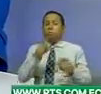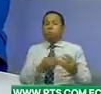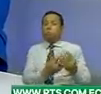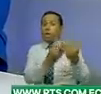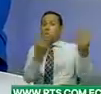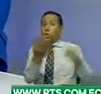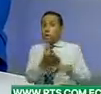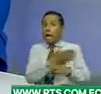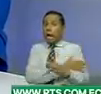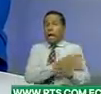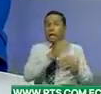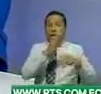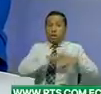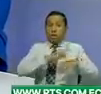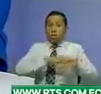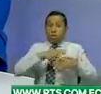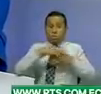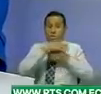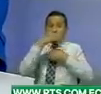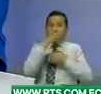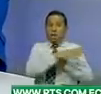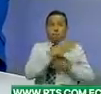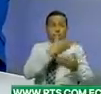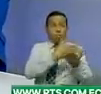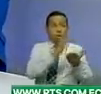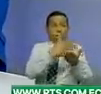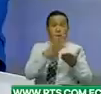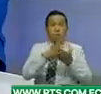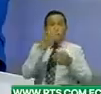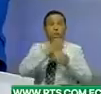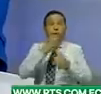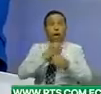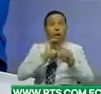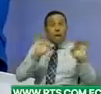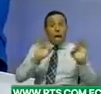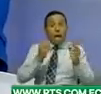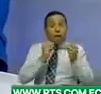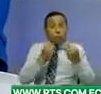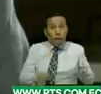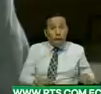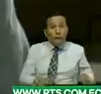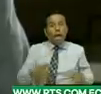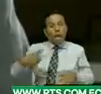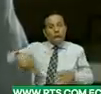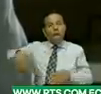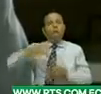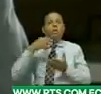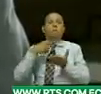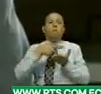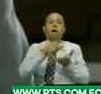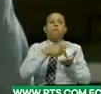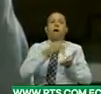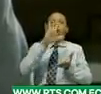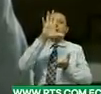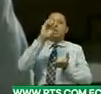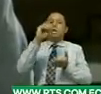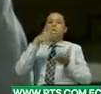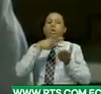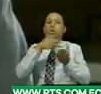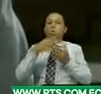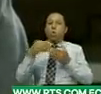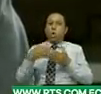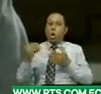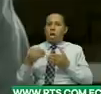del bono de desempleo, por el cual se entregarán $500 por una sola vez. Estos son recursos entregados